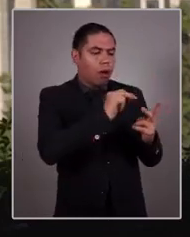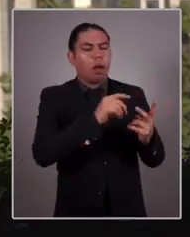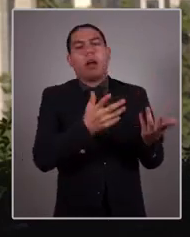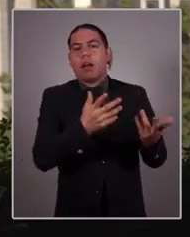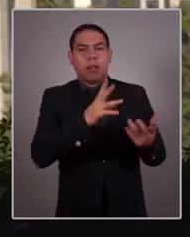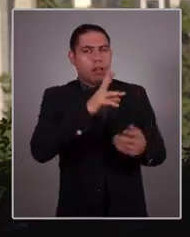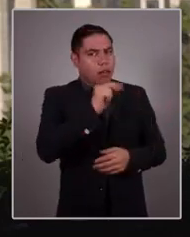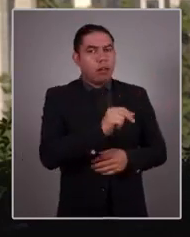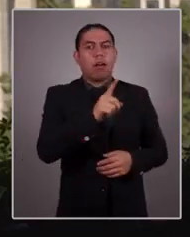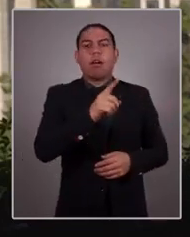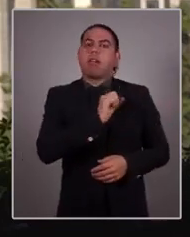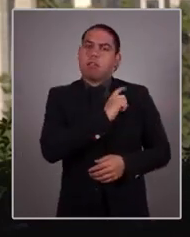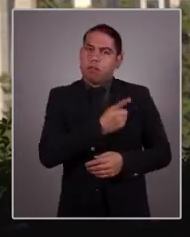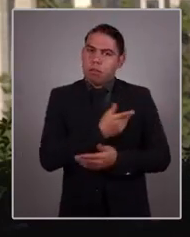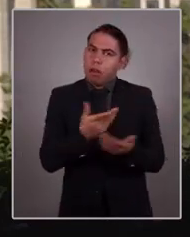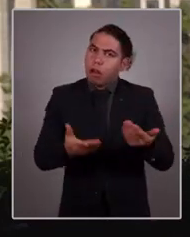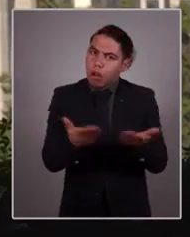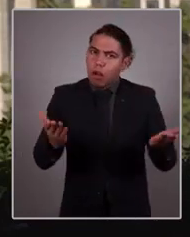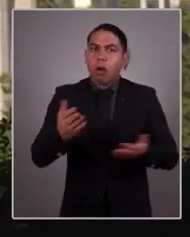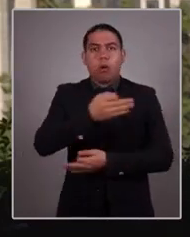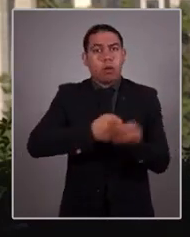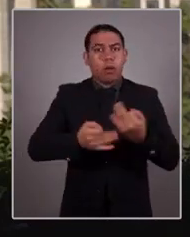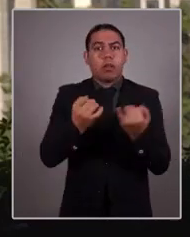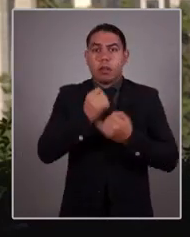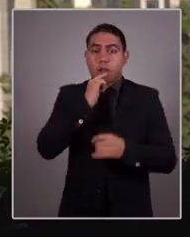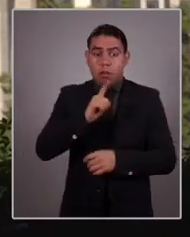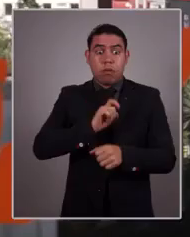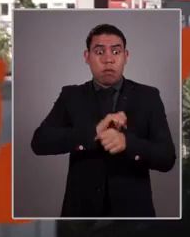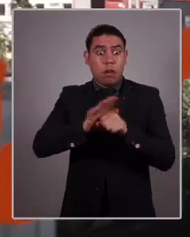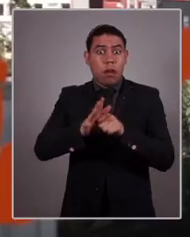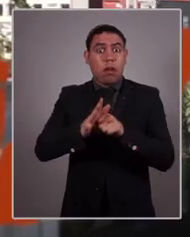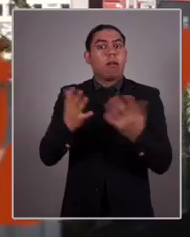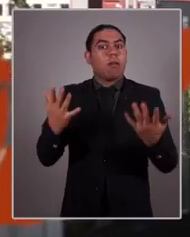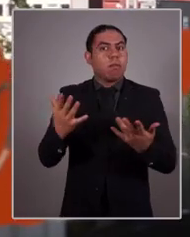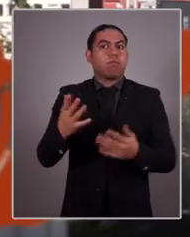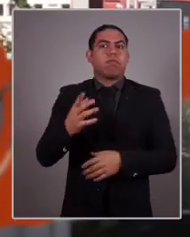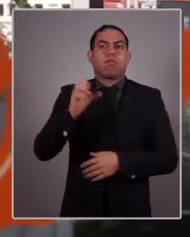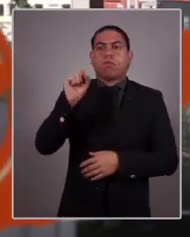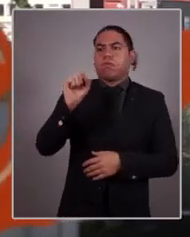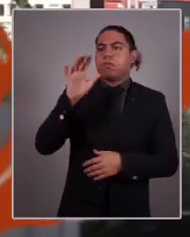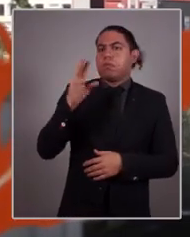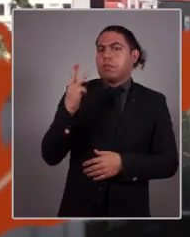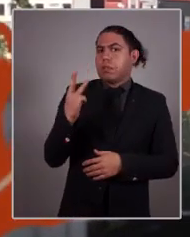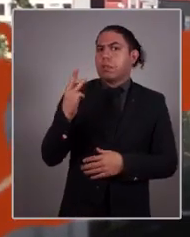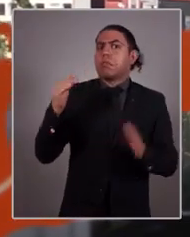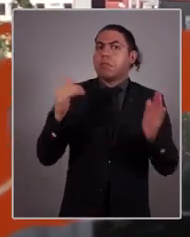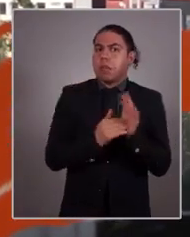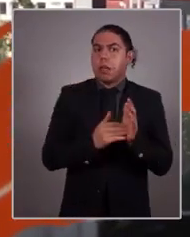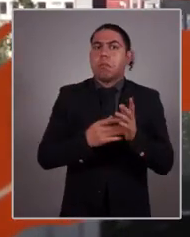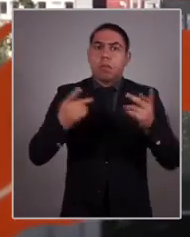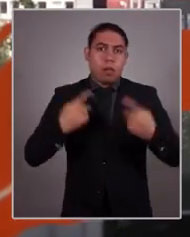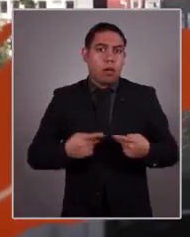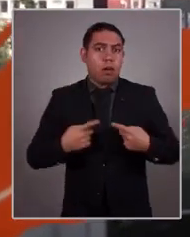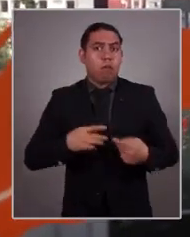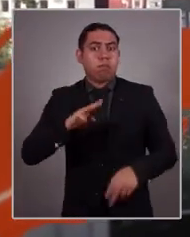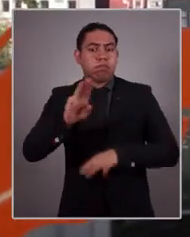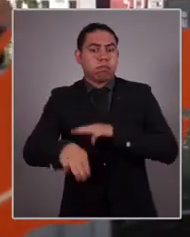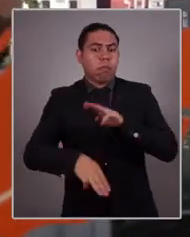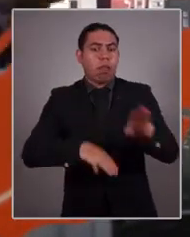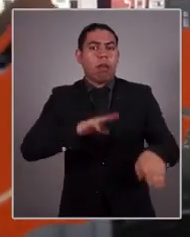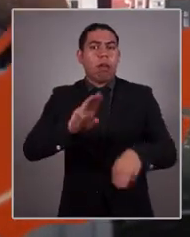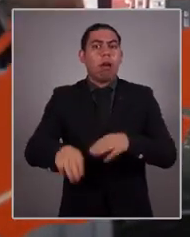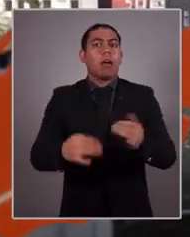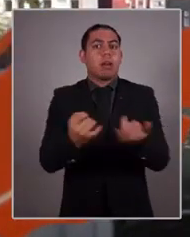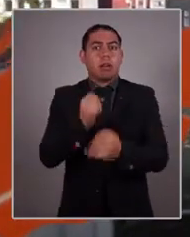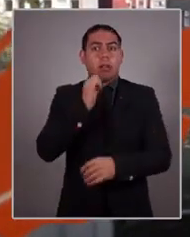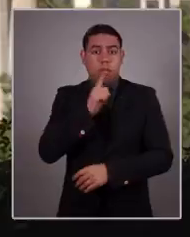se ha dedicado a desmantelar lo que había y a mentir en medio de una pandemia que ha cobrado la vida de más de 63 mil personas. Recortar